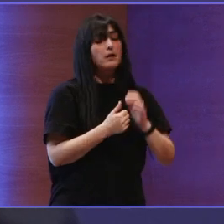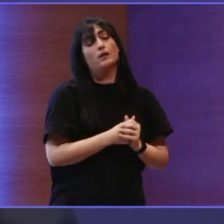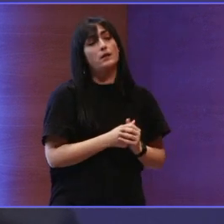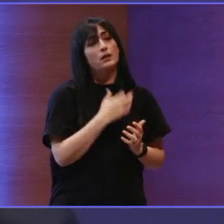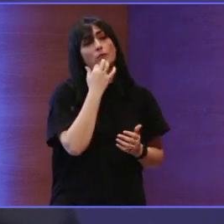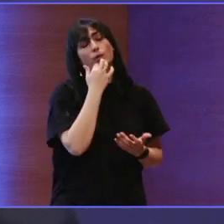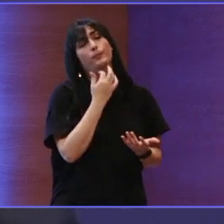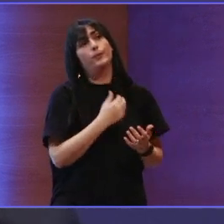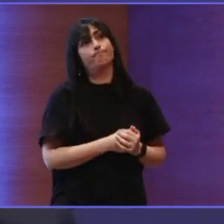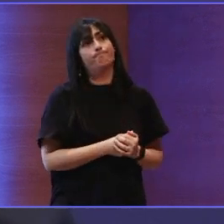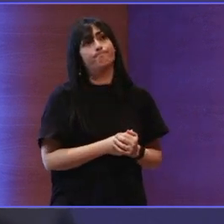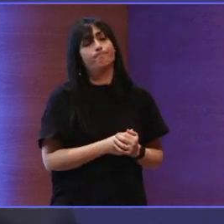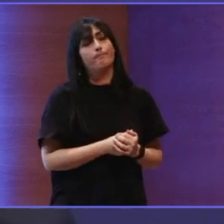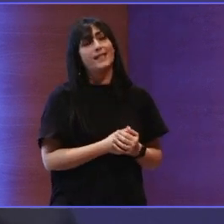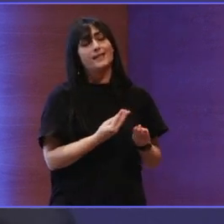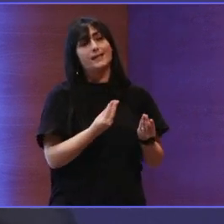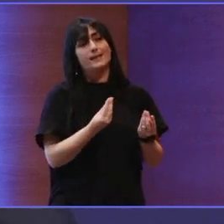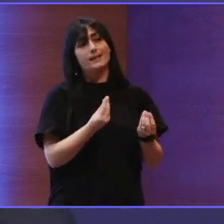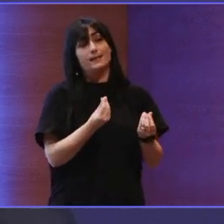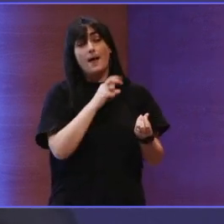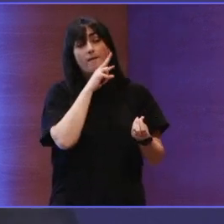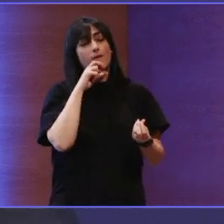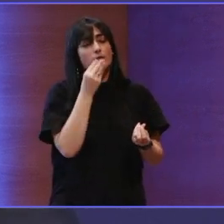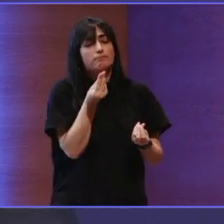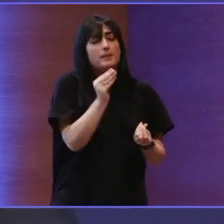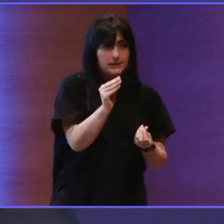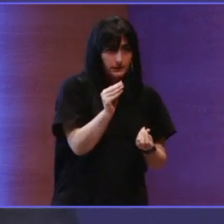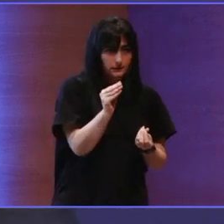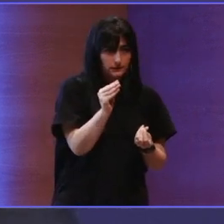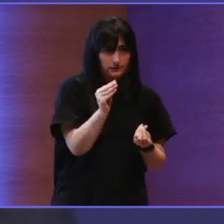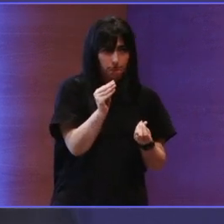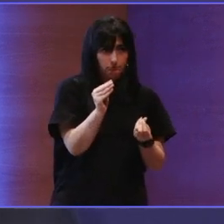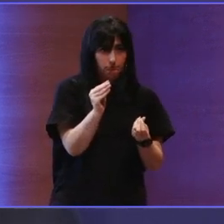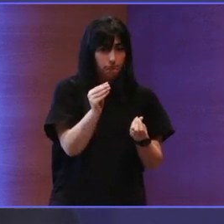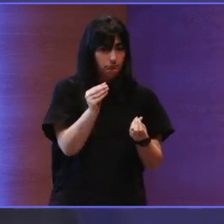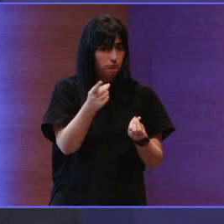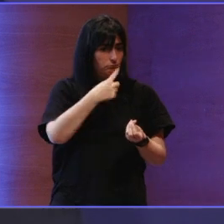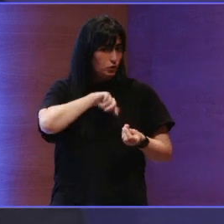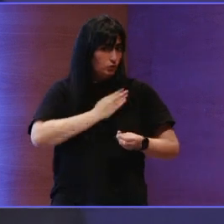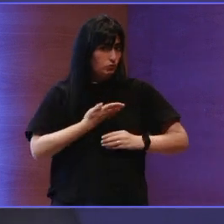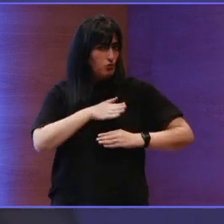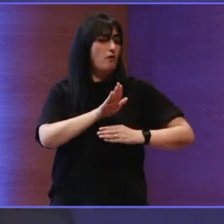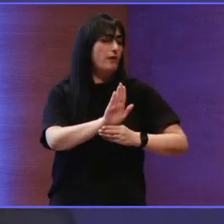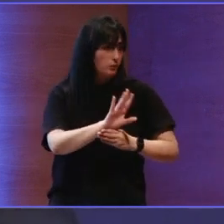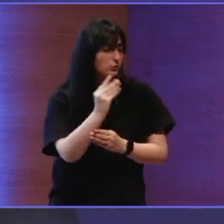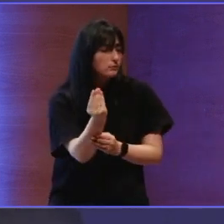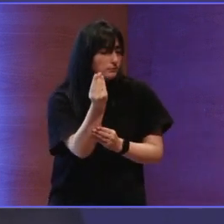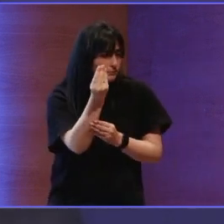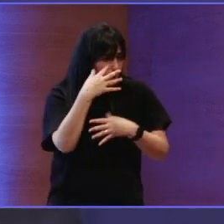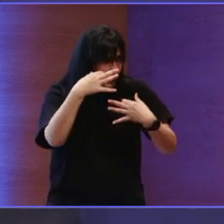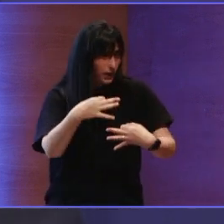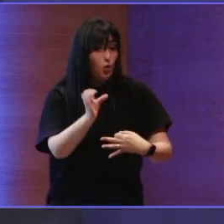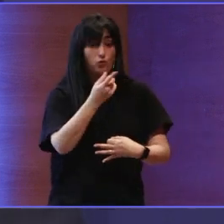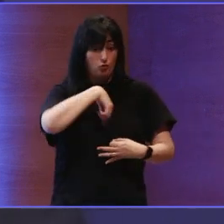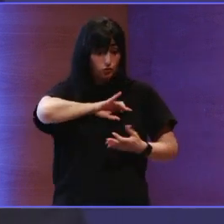en la en el valor de valor añadido ofrecemos a través de nuestros servicios y Qué cambios tenemos que hacer nuestro